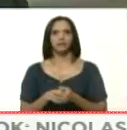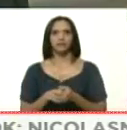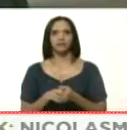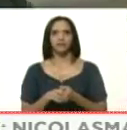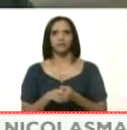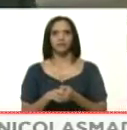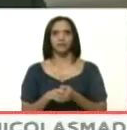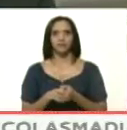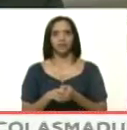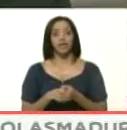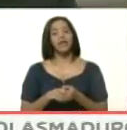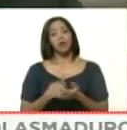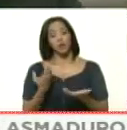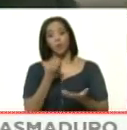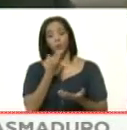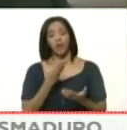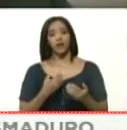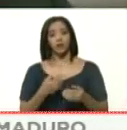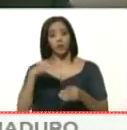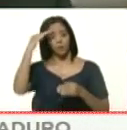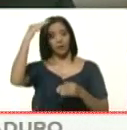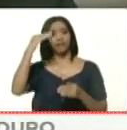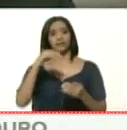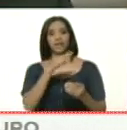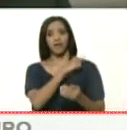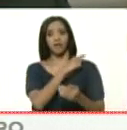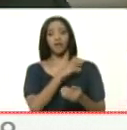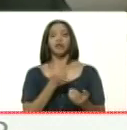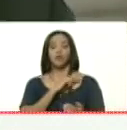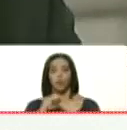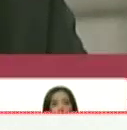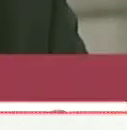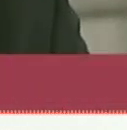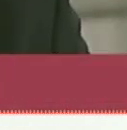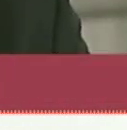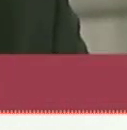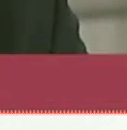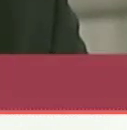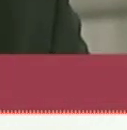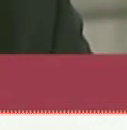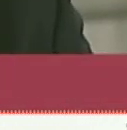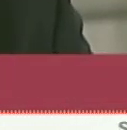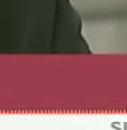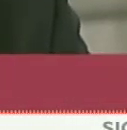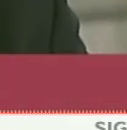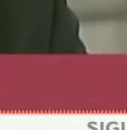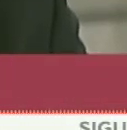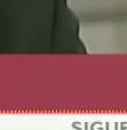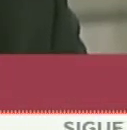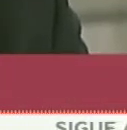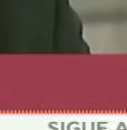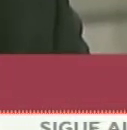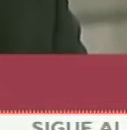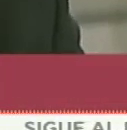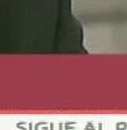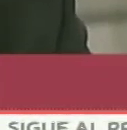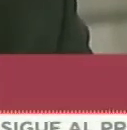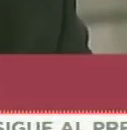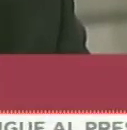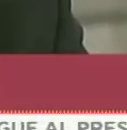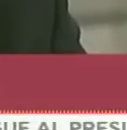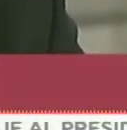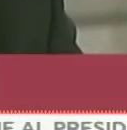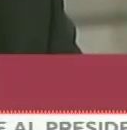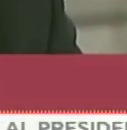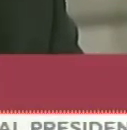Antes, jefe, saludar primeramente a todo el pueblo de Venezuela, bueno, a nuestra milicia bolivariana, a todo ese sistema popular que se, en conjunto